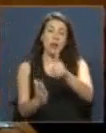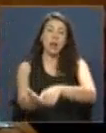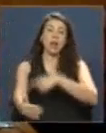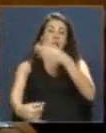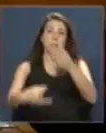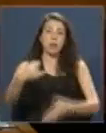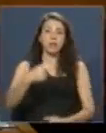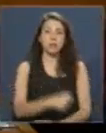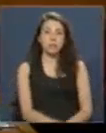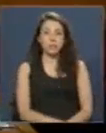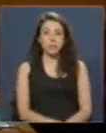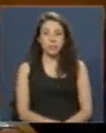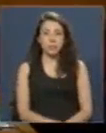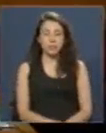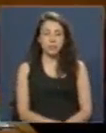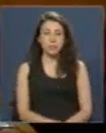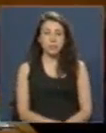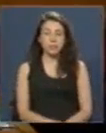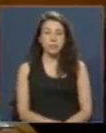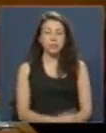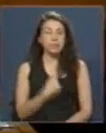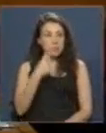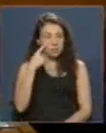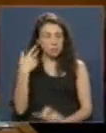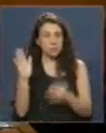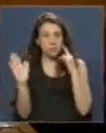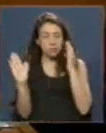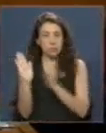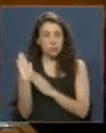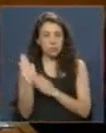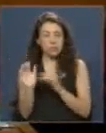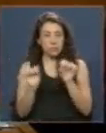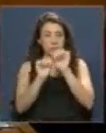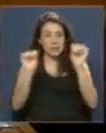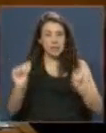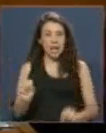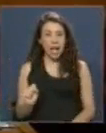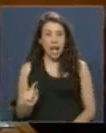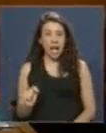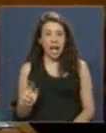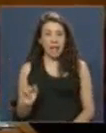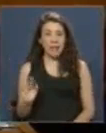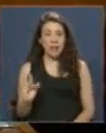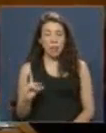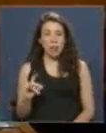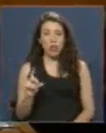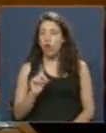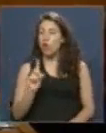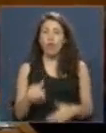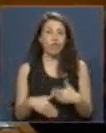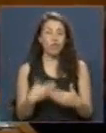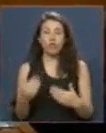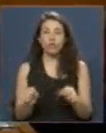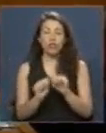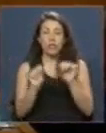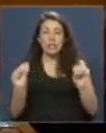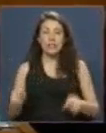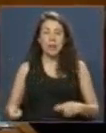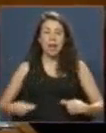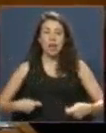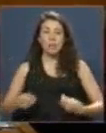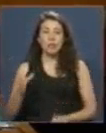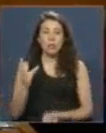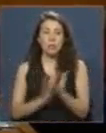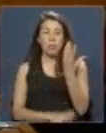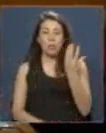el tiempo. Hemos constatado que el sistema tributario no funcionó frente a lo que es un sistema comercial